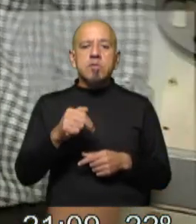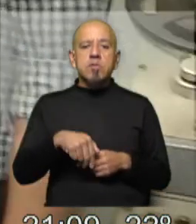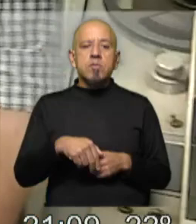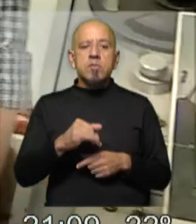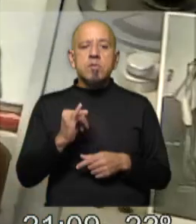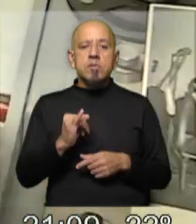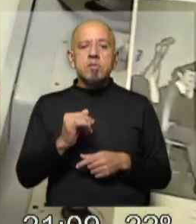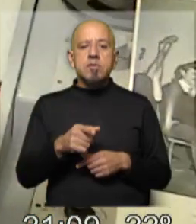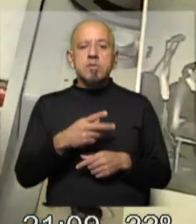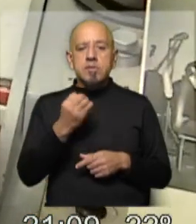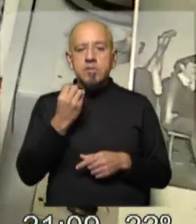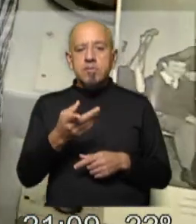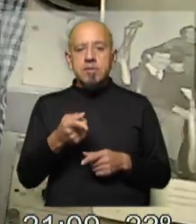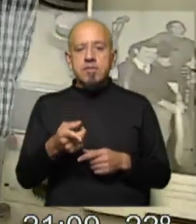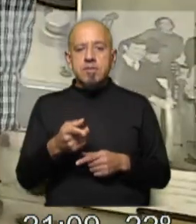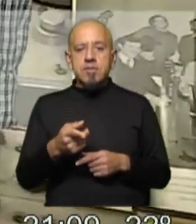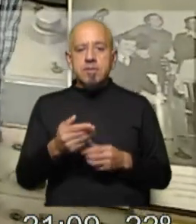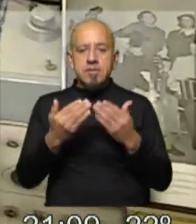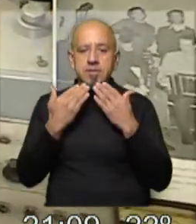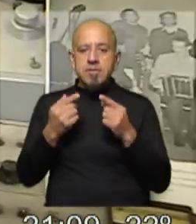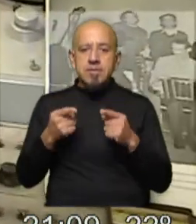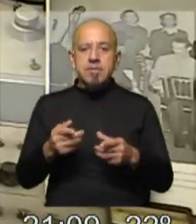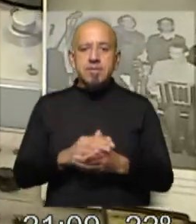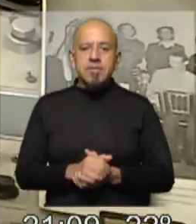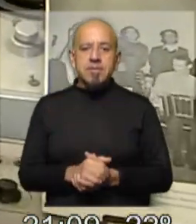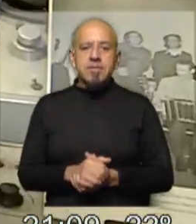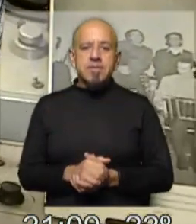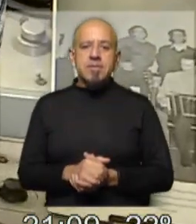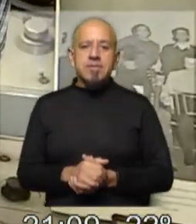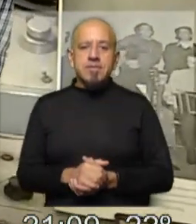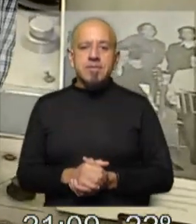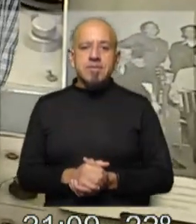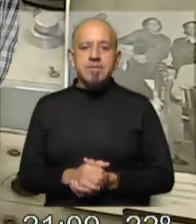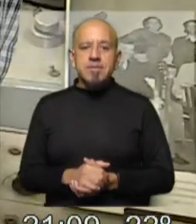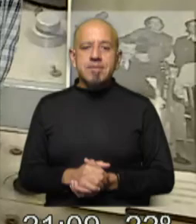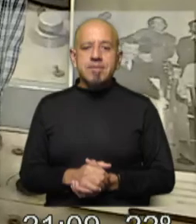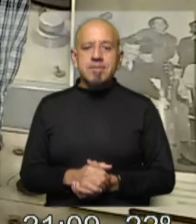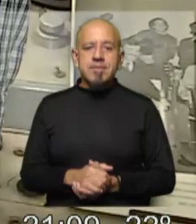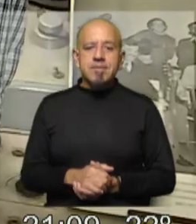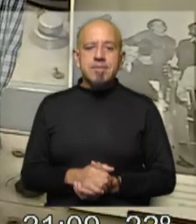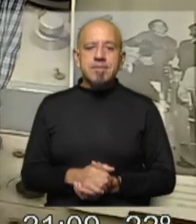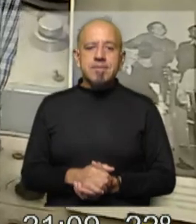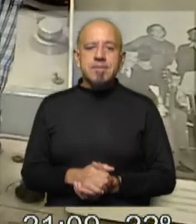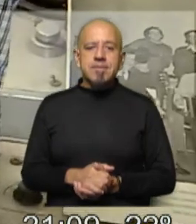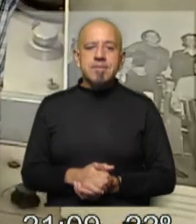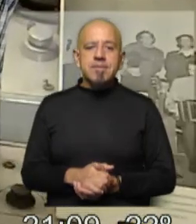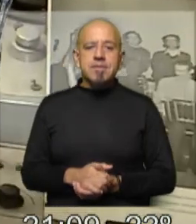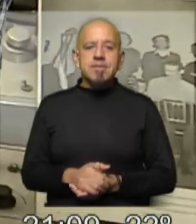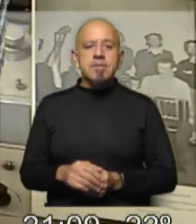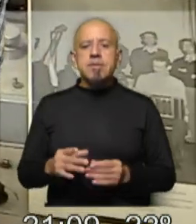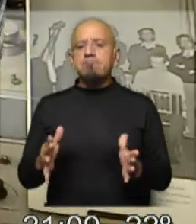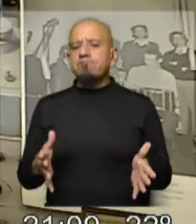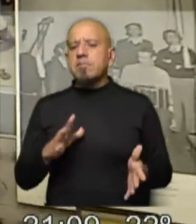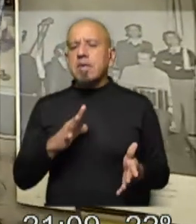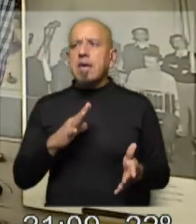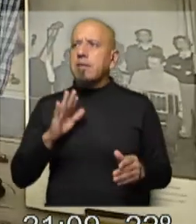acá de Sondor. ¿Todo bien? Todo bien, todo bien, gracias por venir acá. Y bueno, le voy a explicar un poco. Bueno, contanos qué cosas hay acá. Ahí